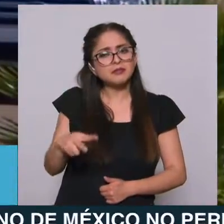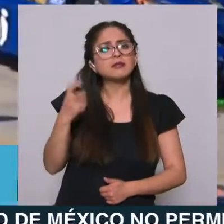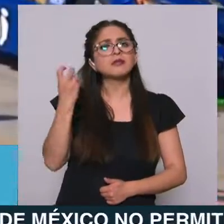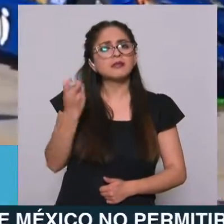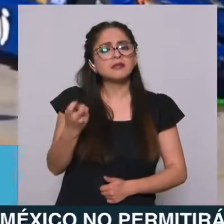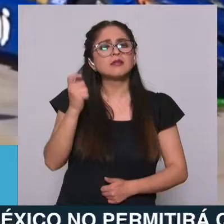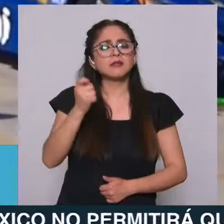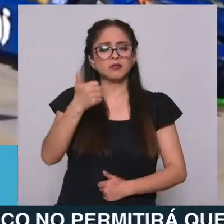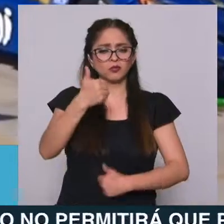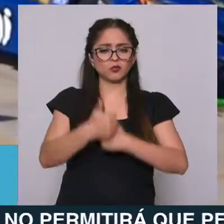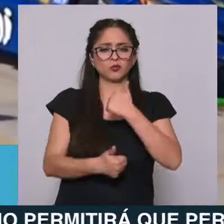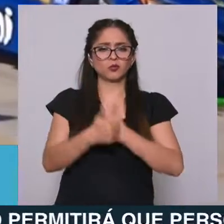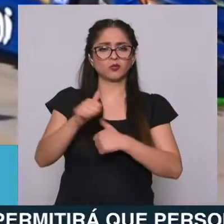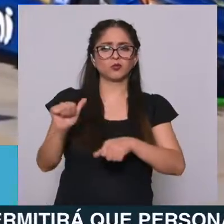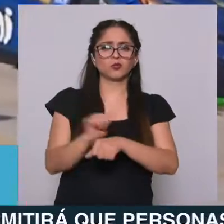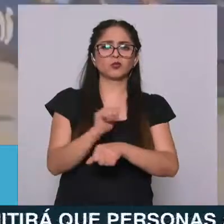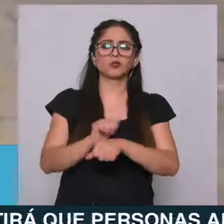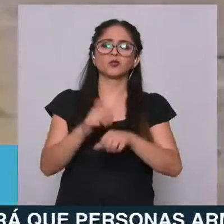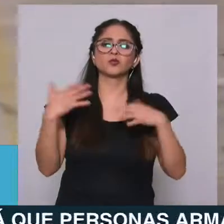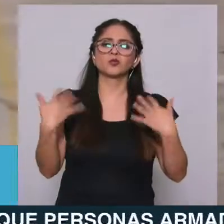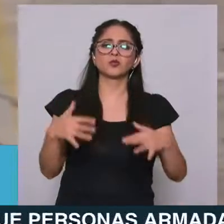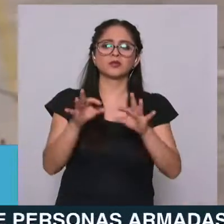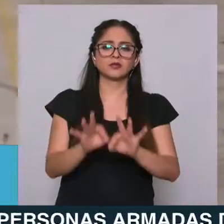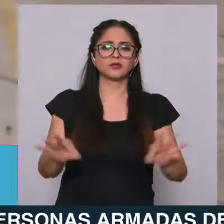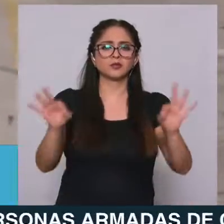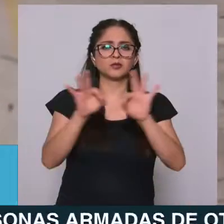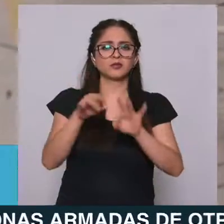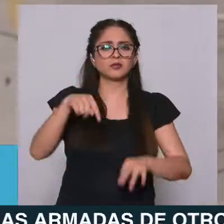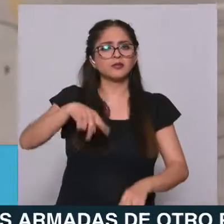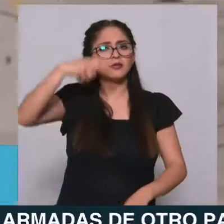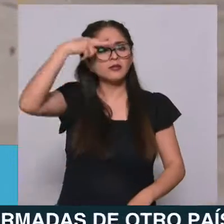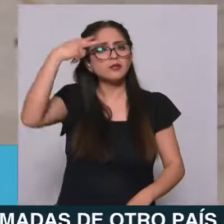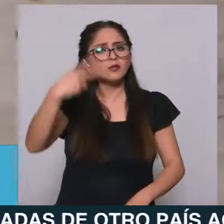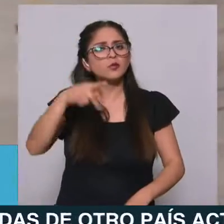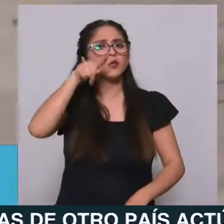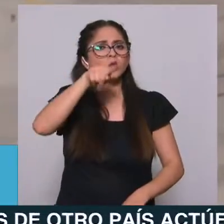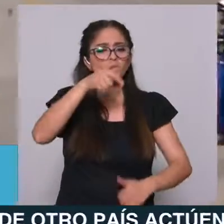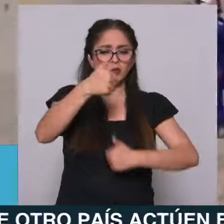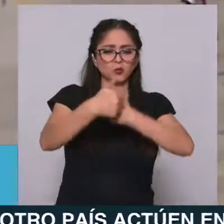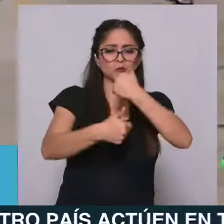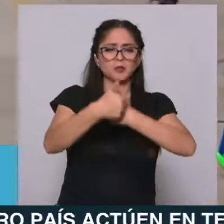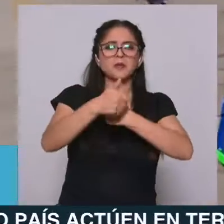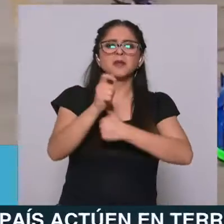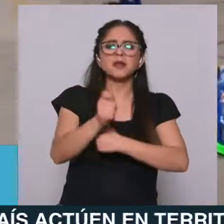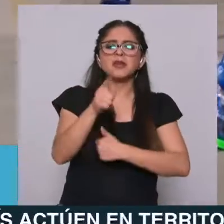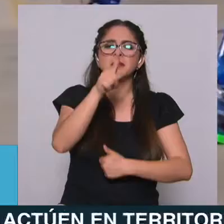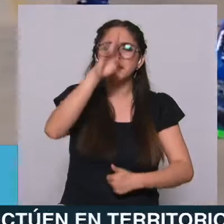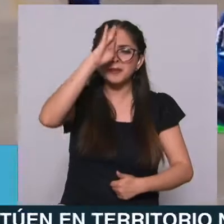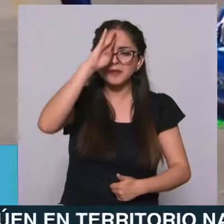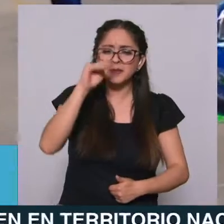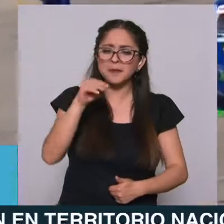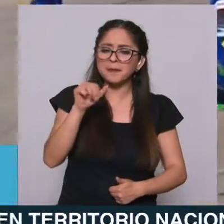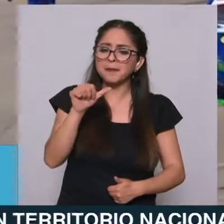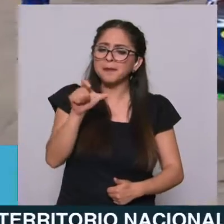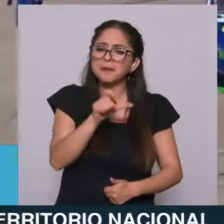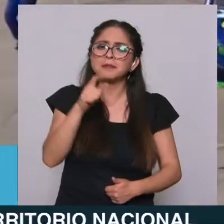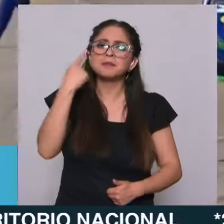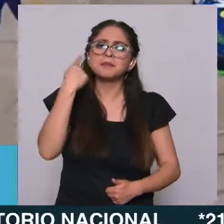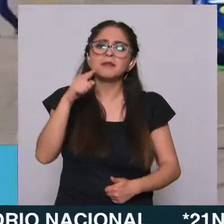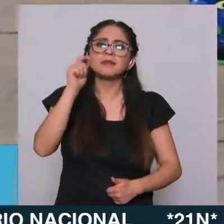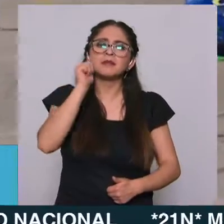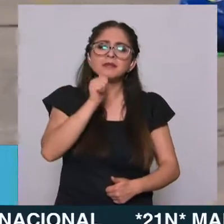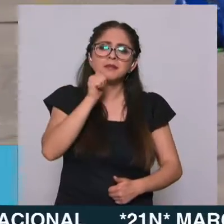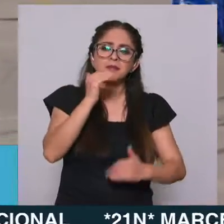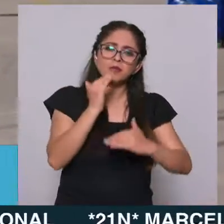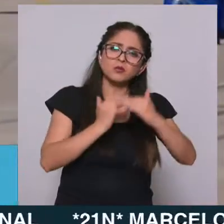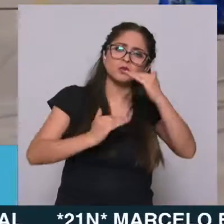la competición automovilística más importante de nuestro país. Tú que estás en este serial, ¿qué le hace falta a Max para estar siempre de los top 5,